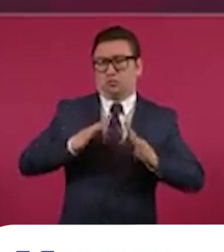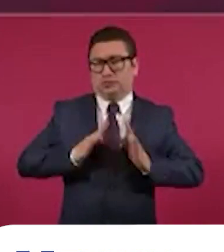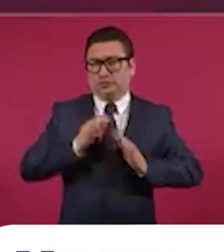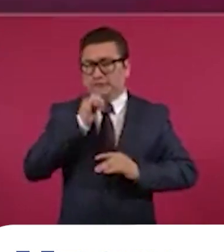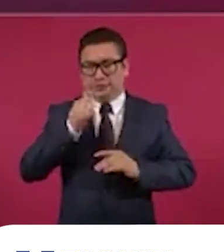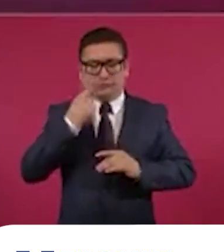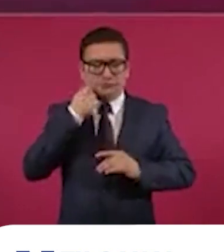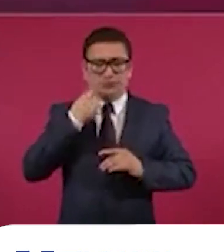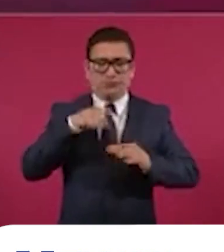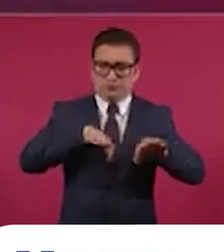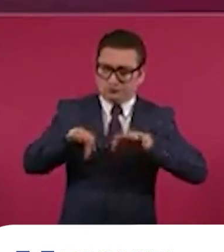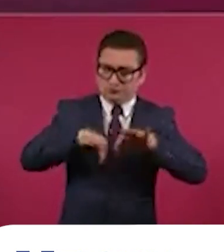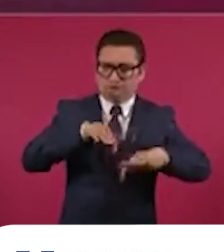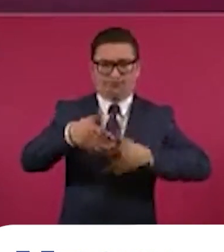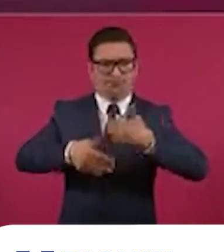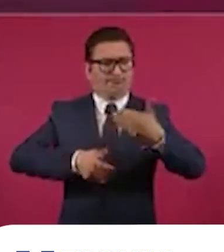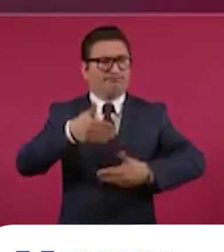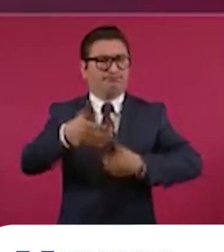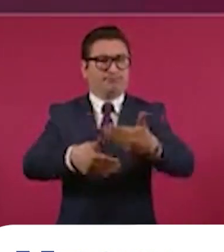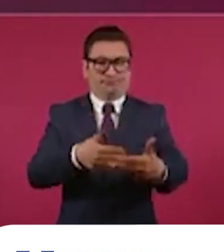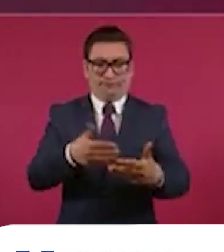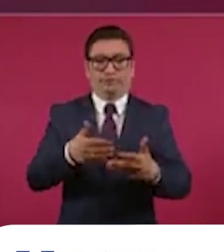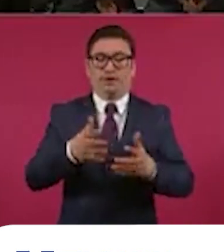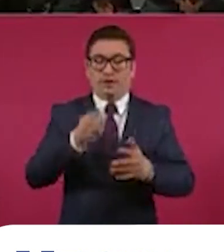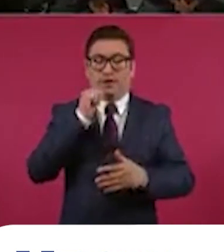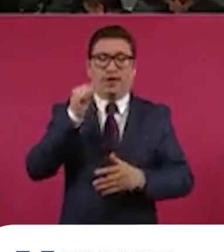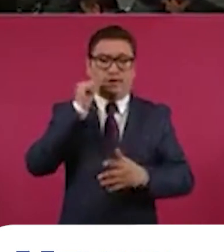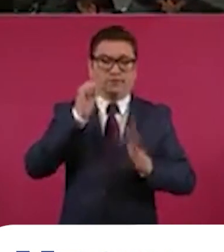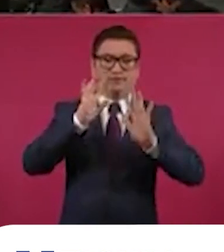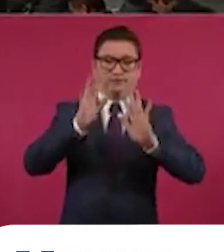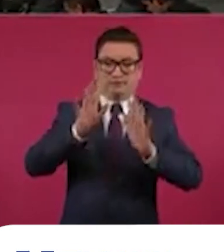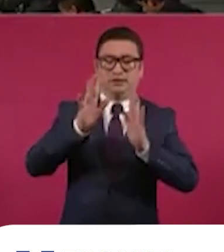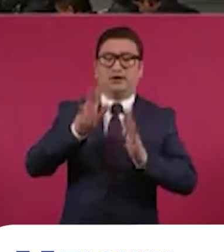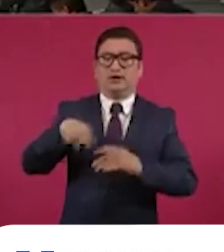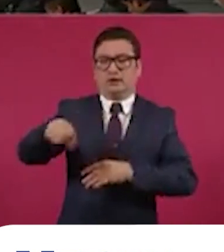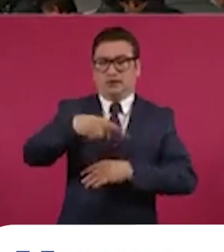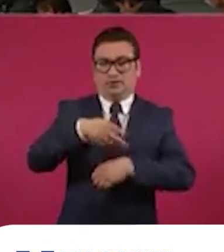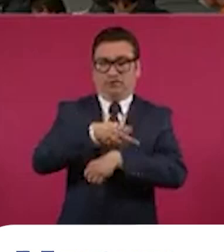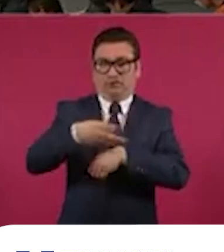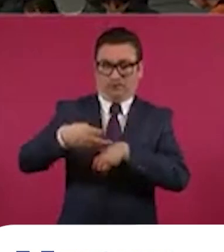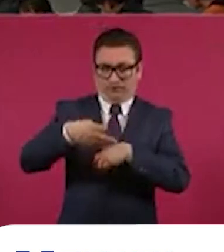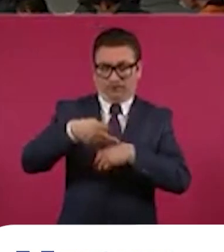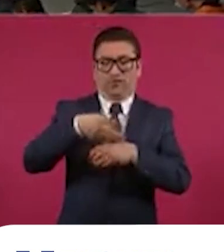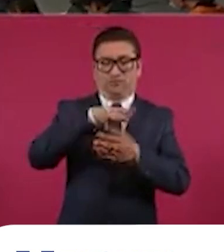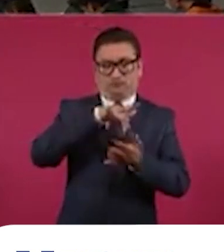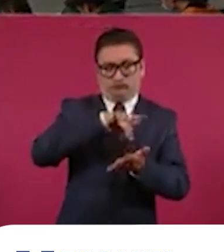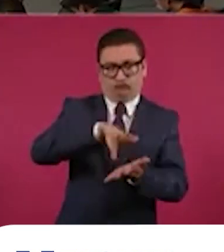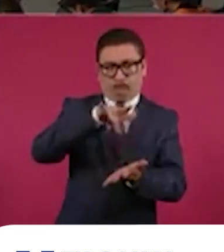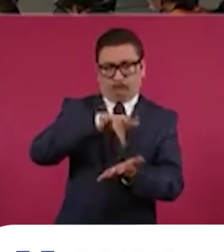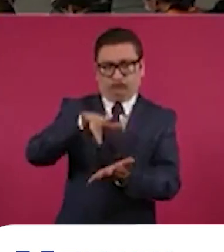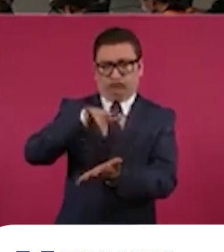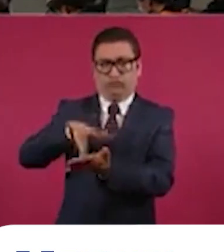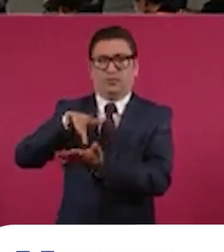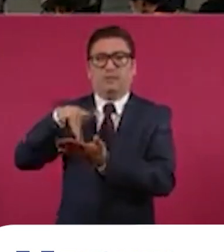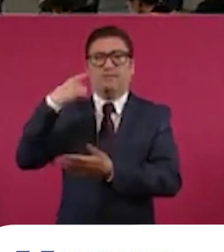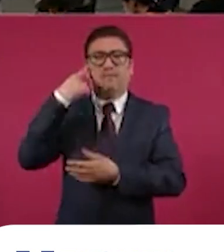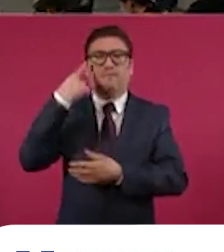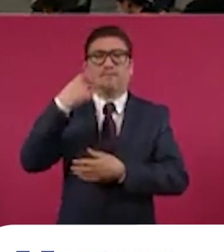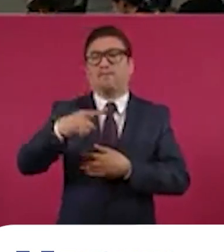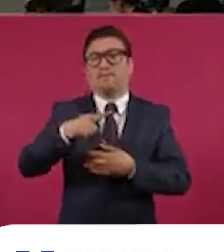ya empezó a entregarse el apoyo a las familias para limpieza